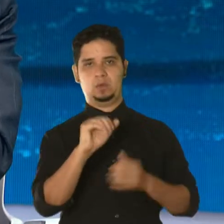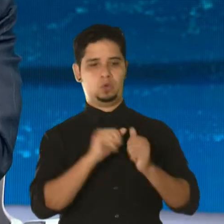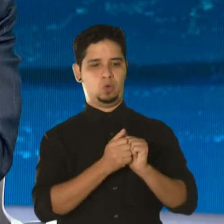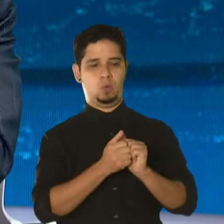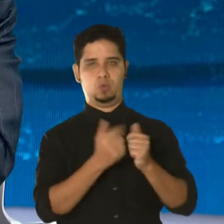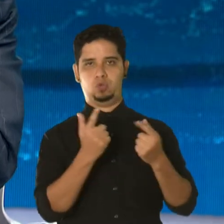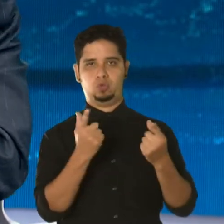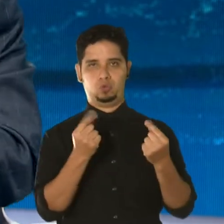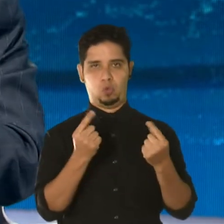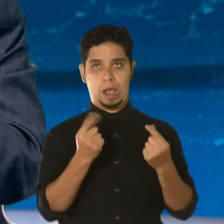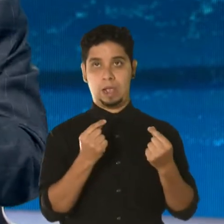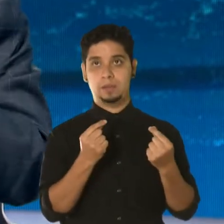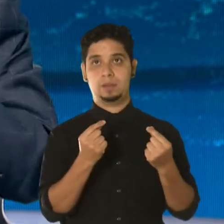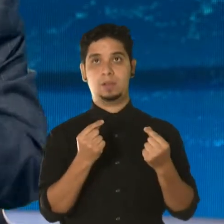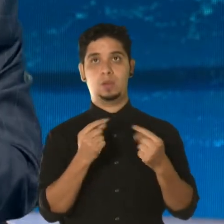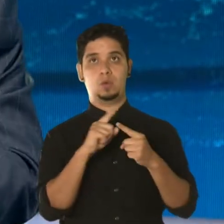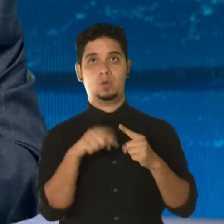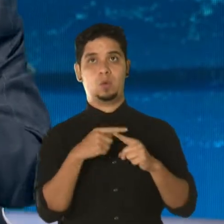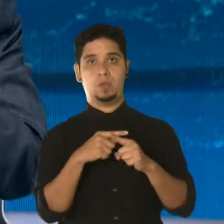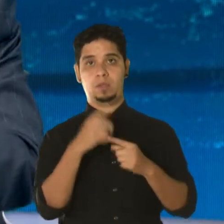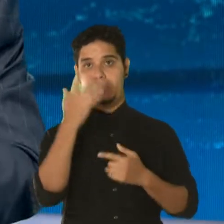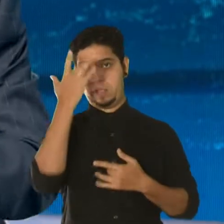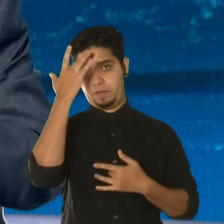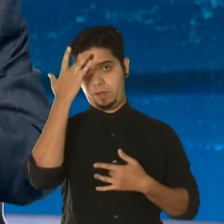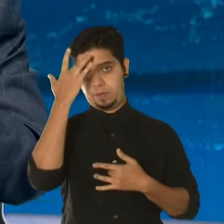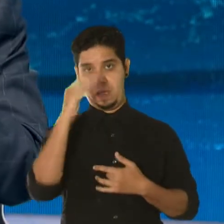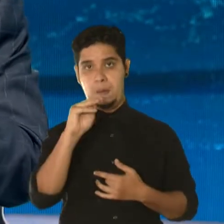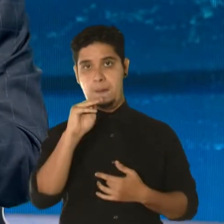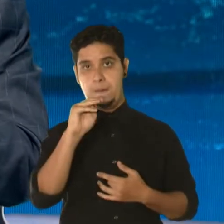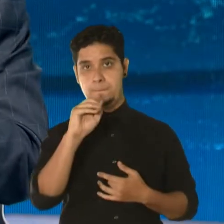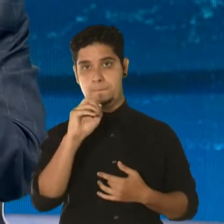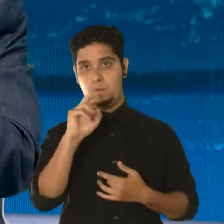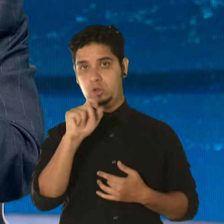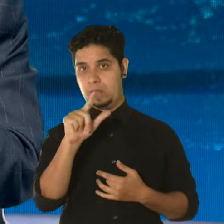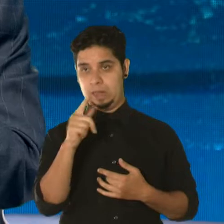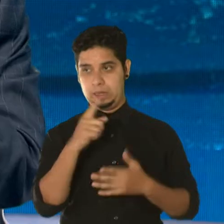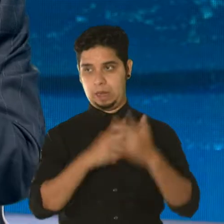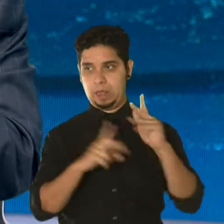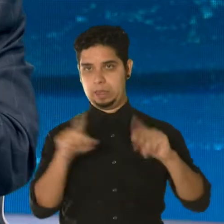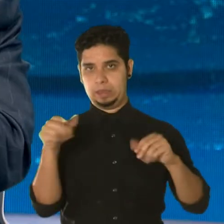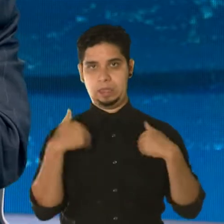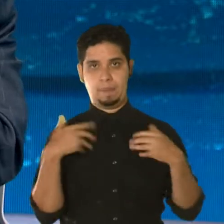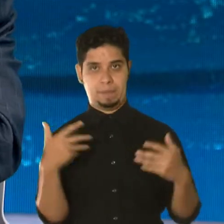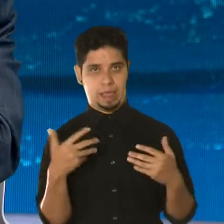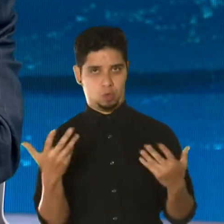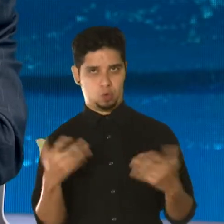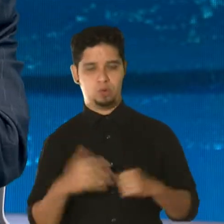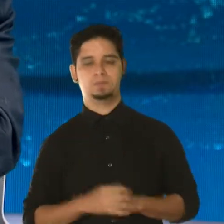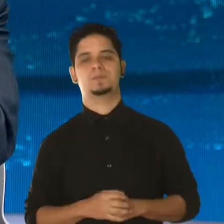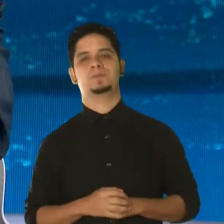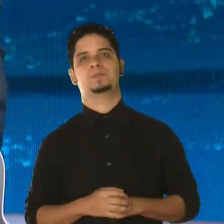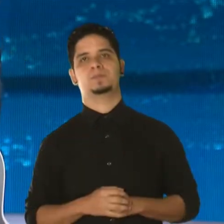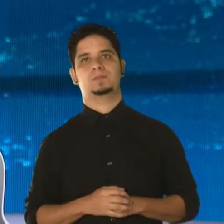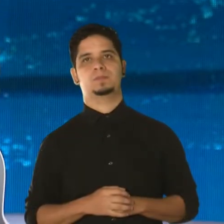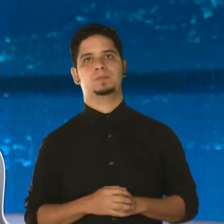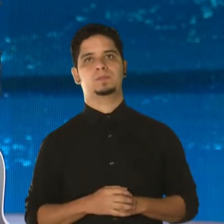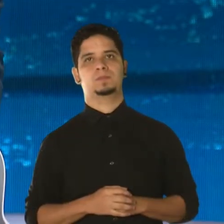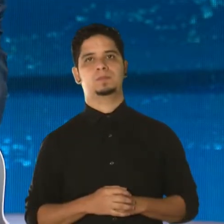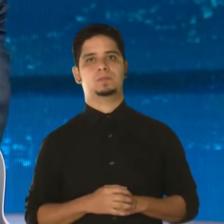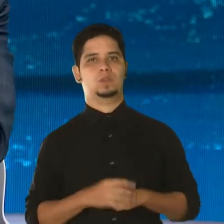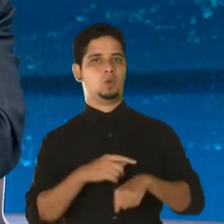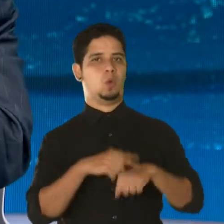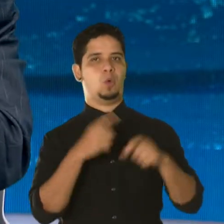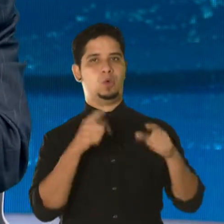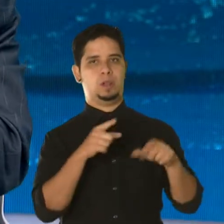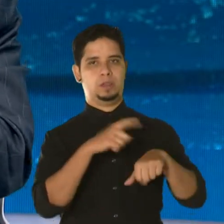a esa crisis cuando hay una enfermedad mortal, ¿verdad? ¿Qué pasa? Que esa etapa empieza a correr el tiempo